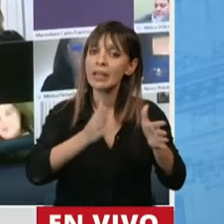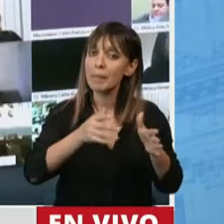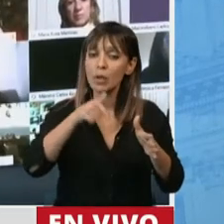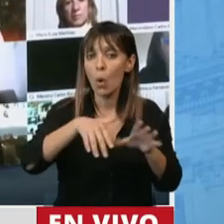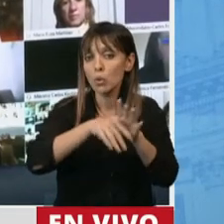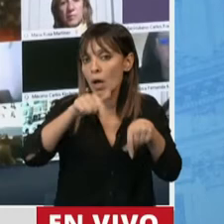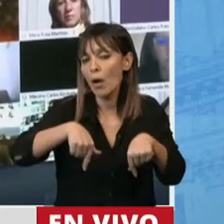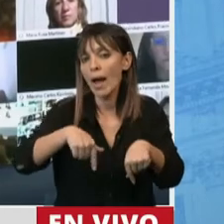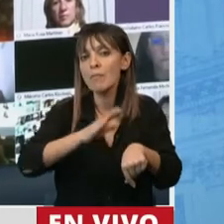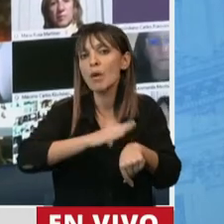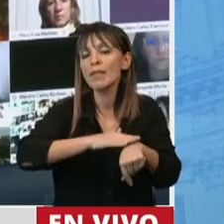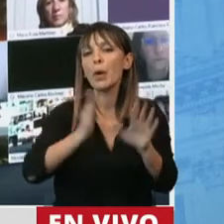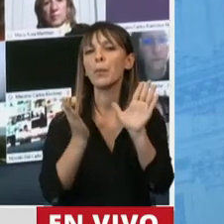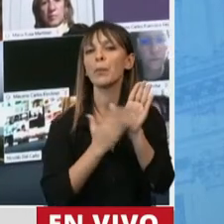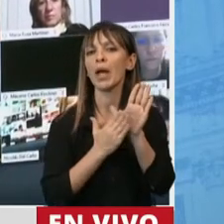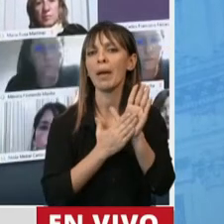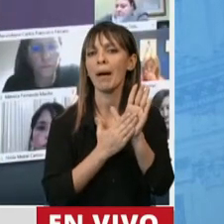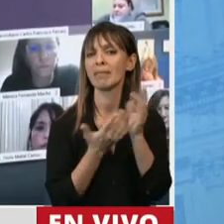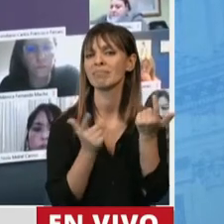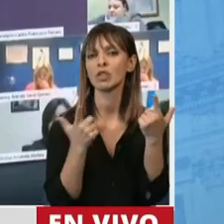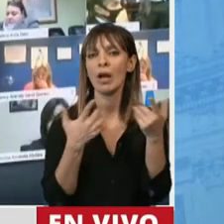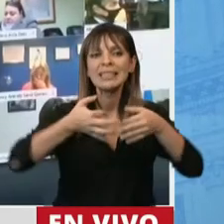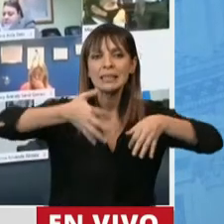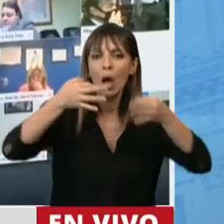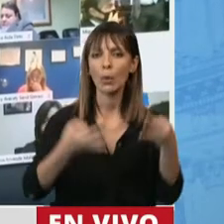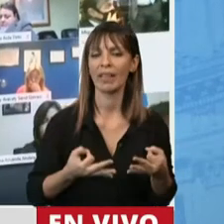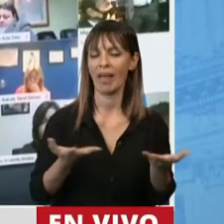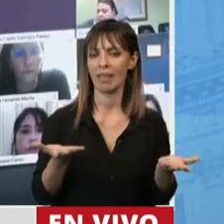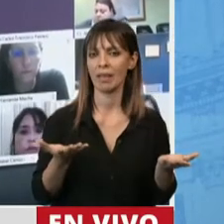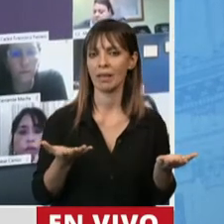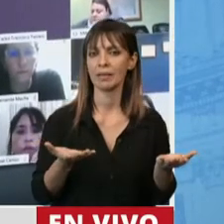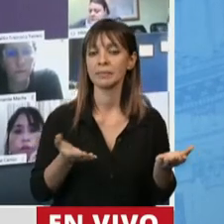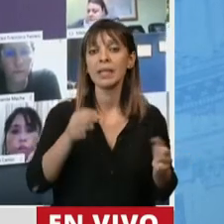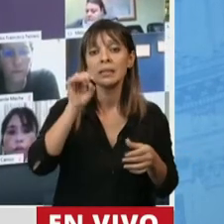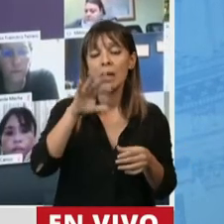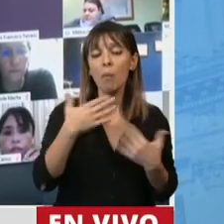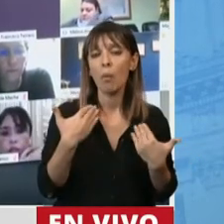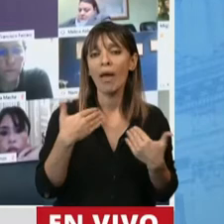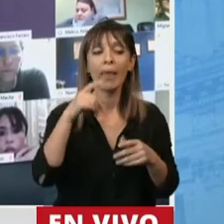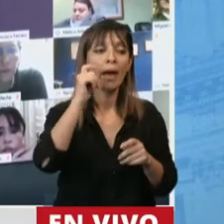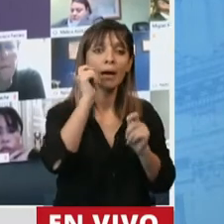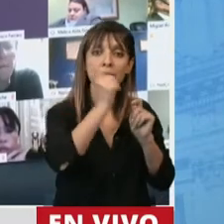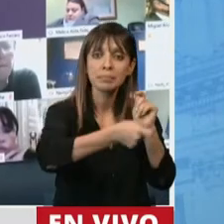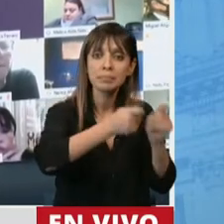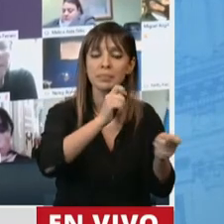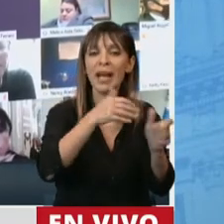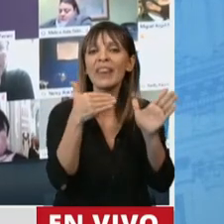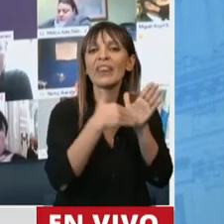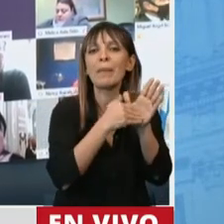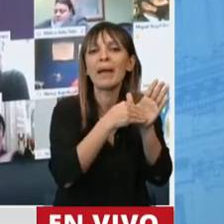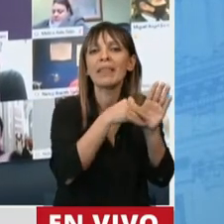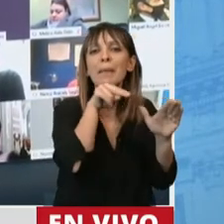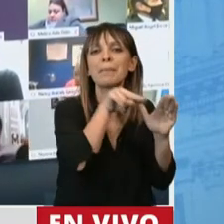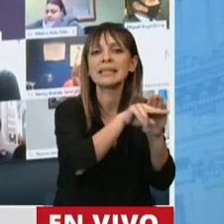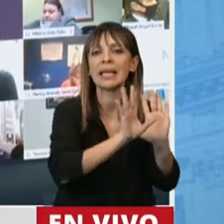etapa experimental. Todavía no hay seguridades y se puede aplicar solo en determinados casos según la evaluación